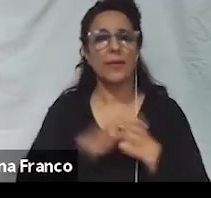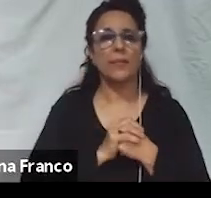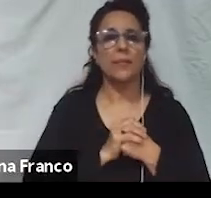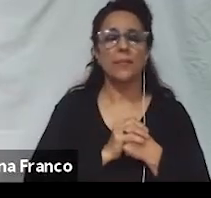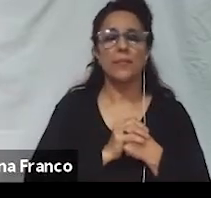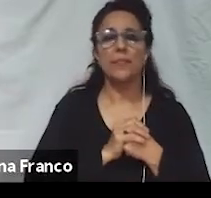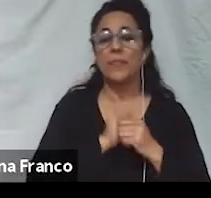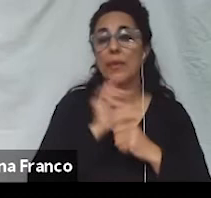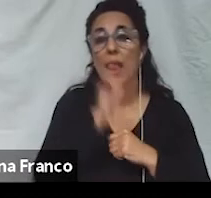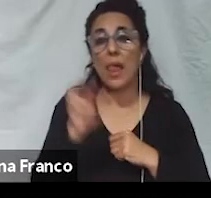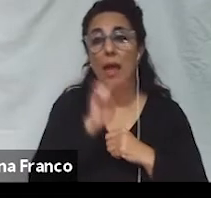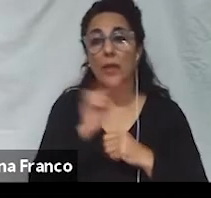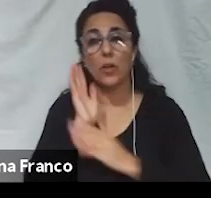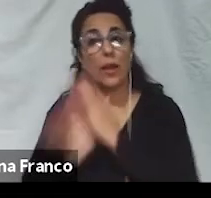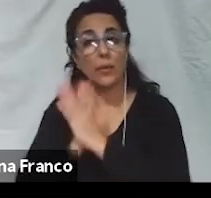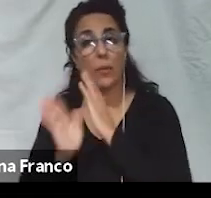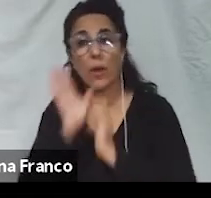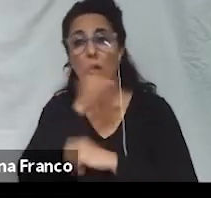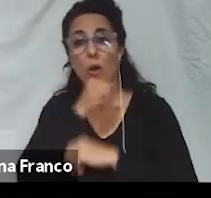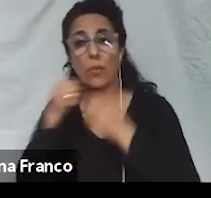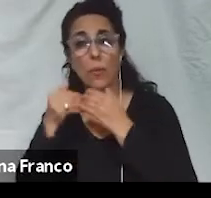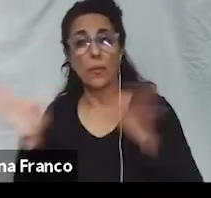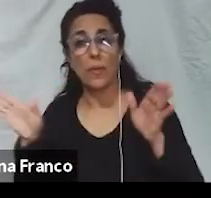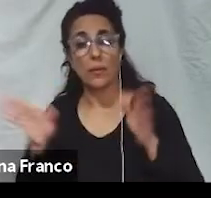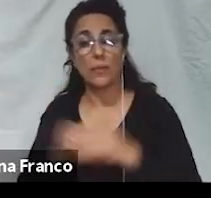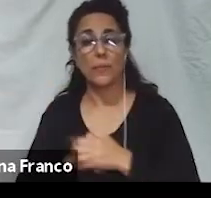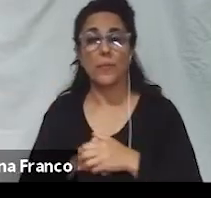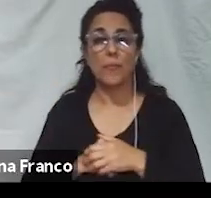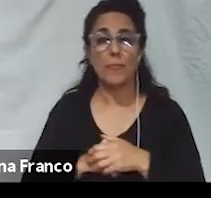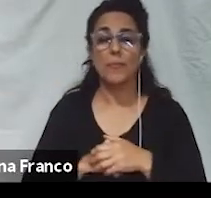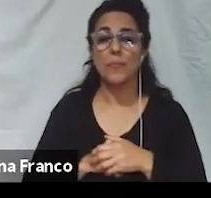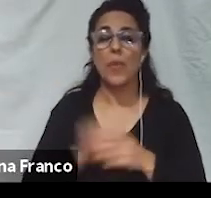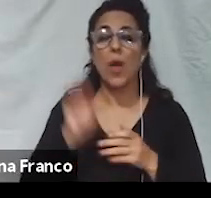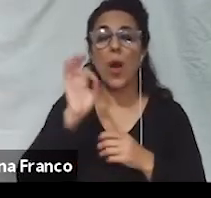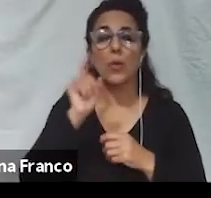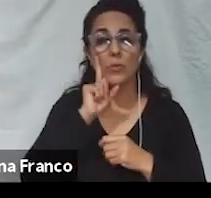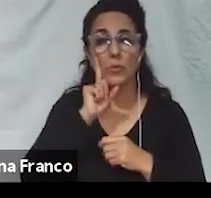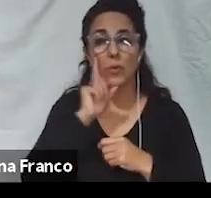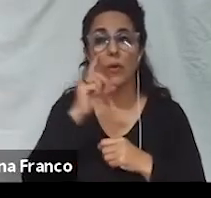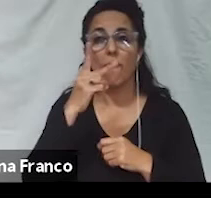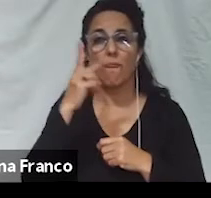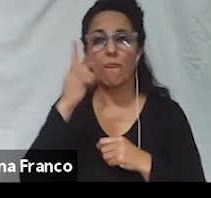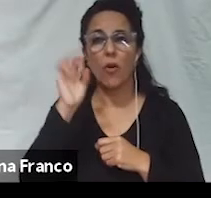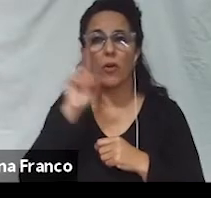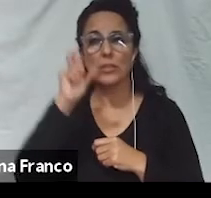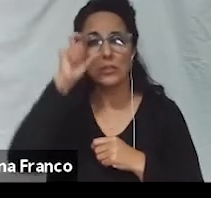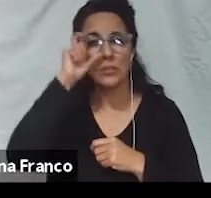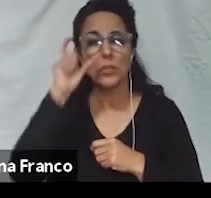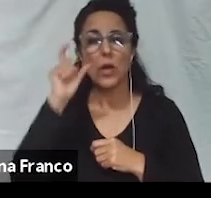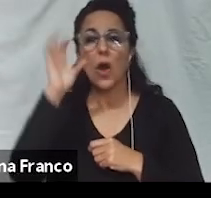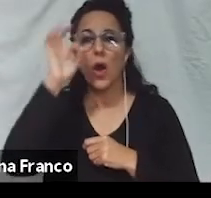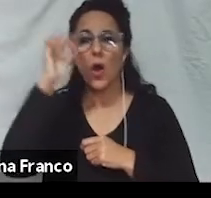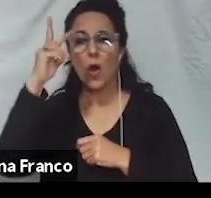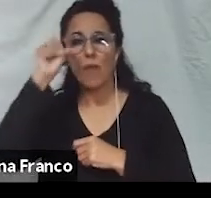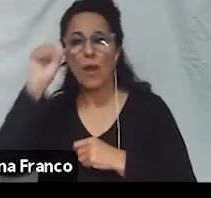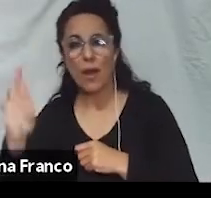lector gratuito y de código abierto. Tenemos VoiceOver, que es el de Mac, Tollback para Android,